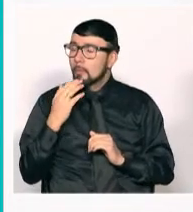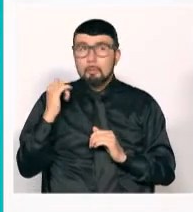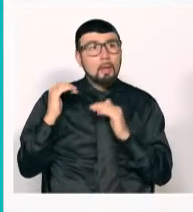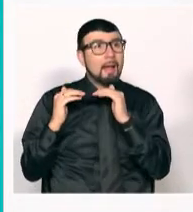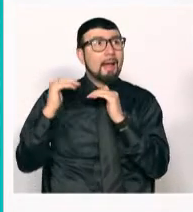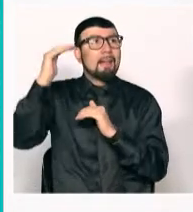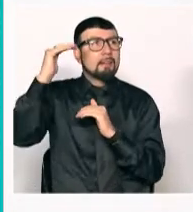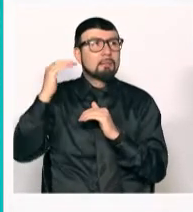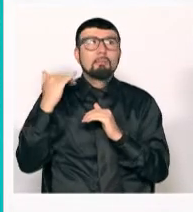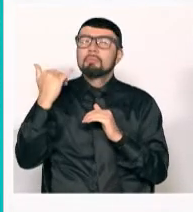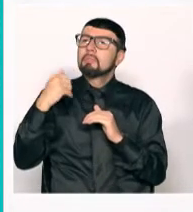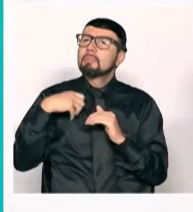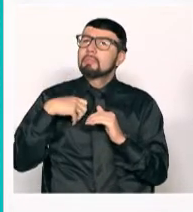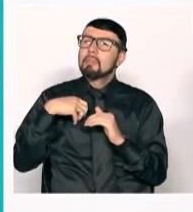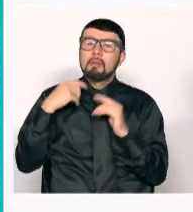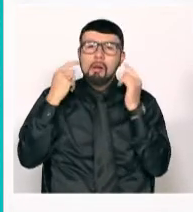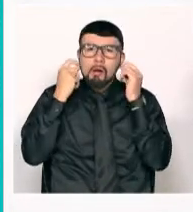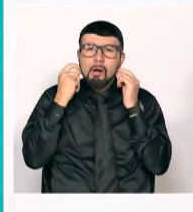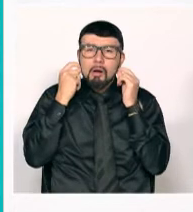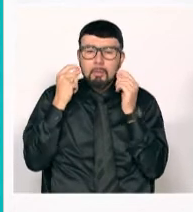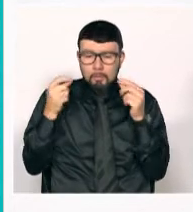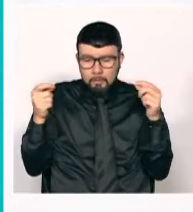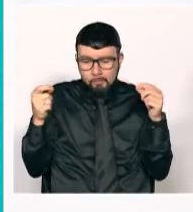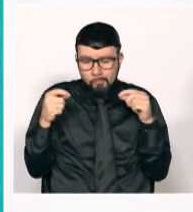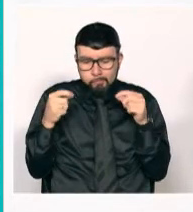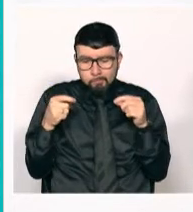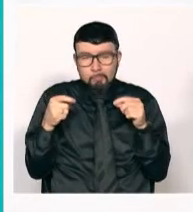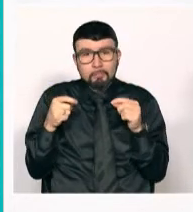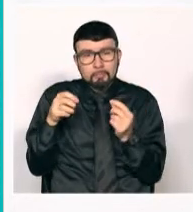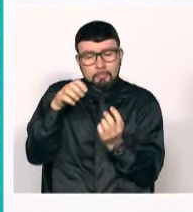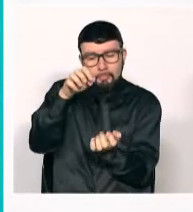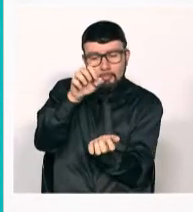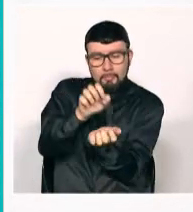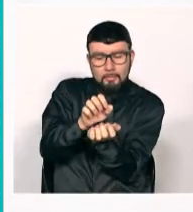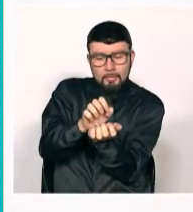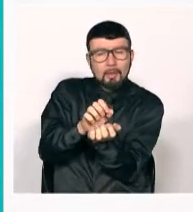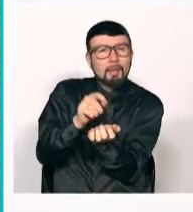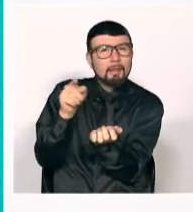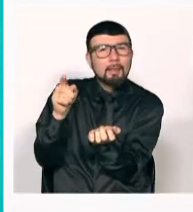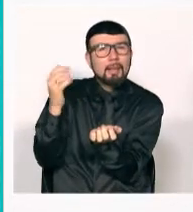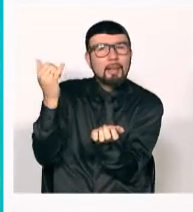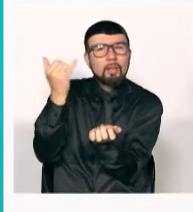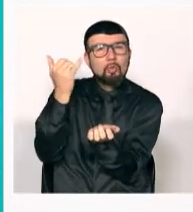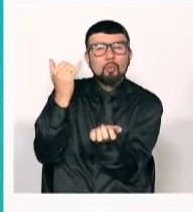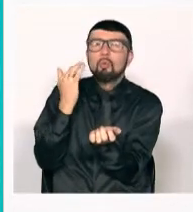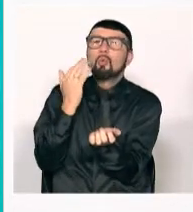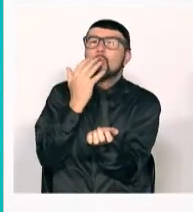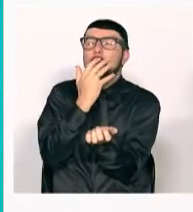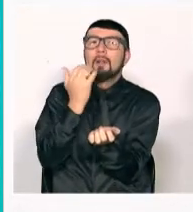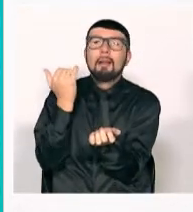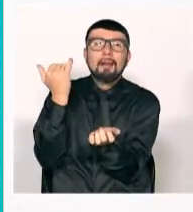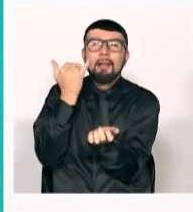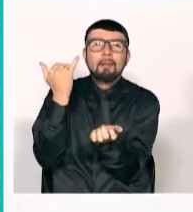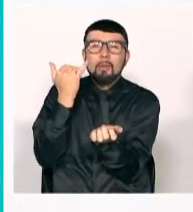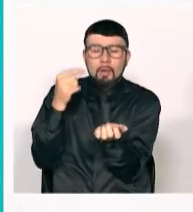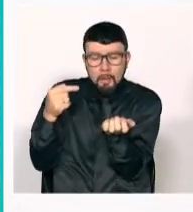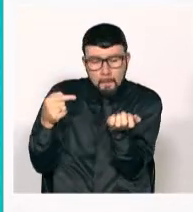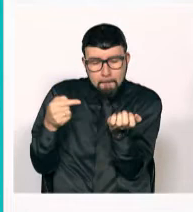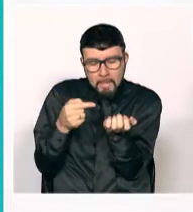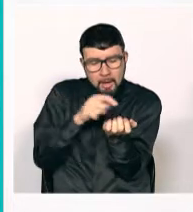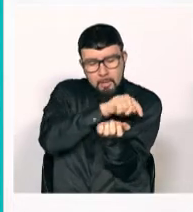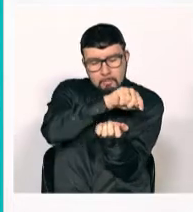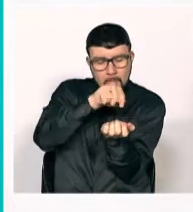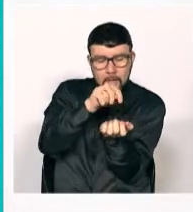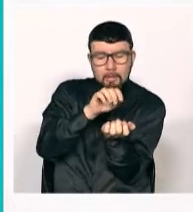una articulación donde se ve el disco articular azulito y la cápsula articular que